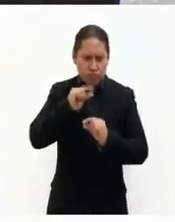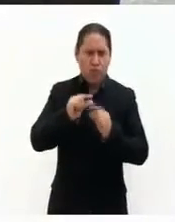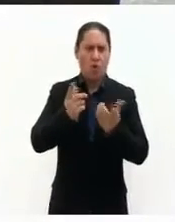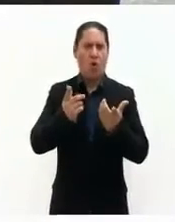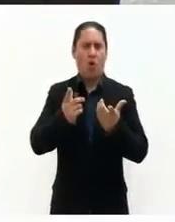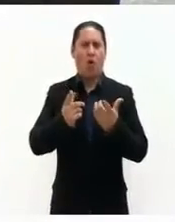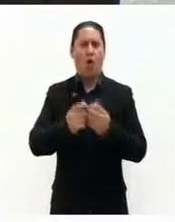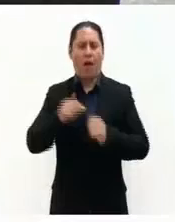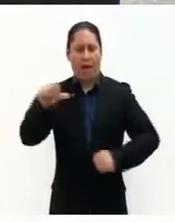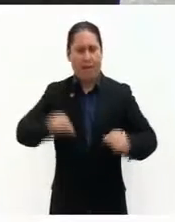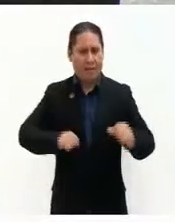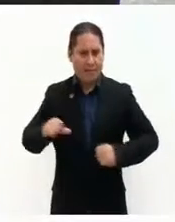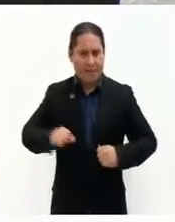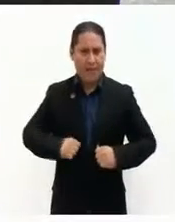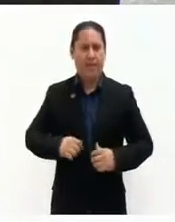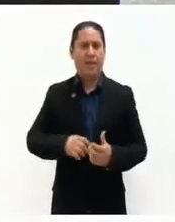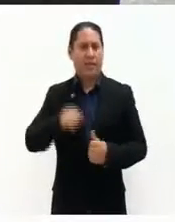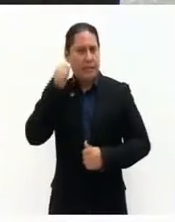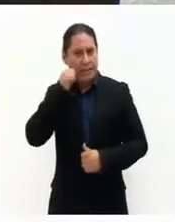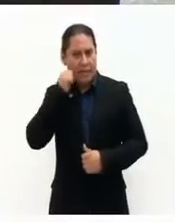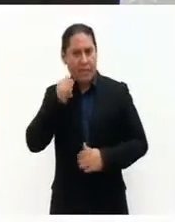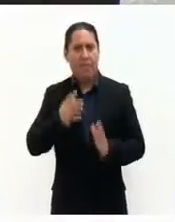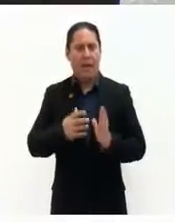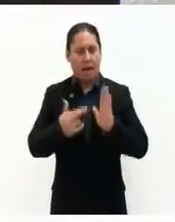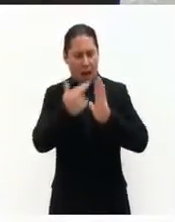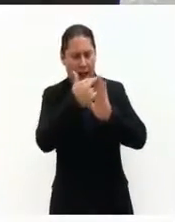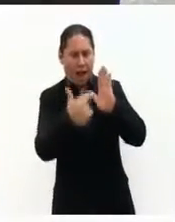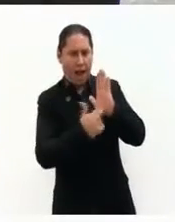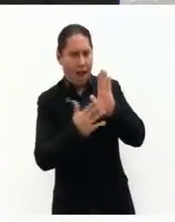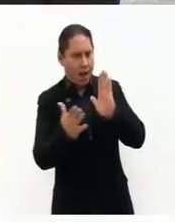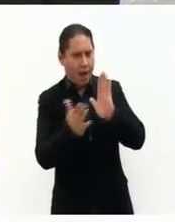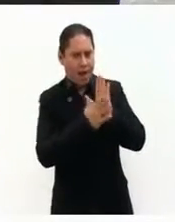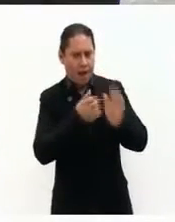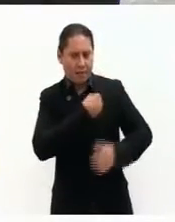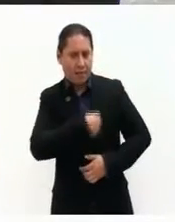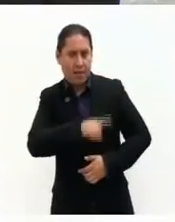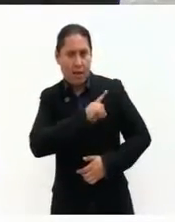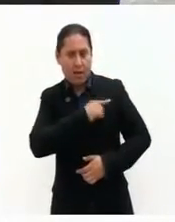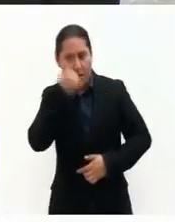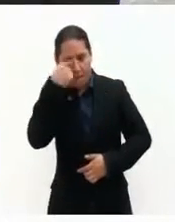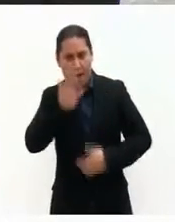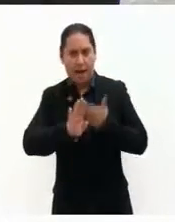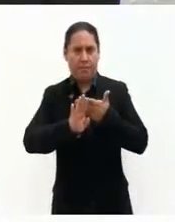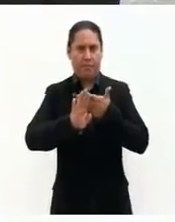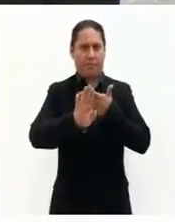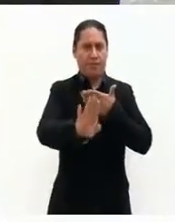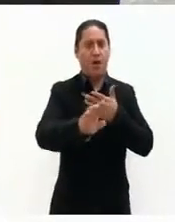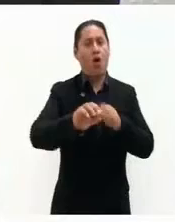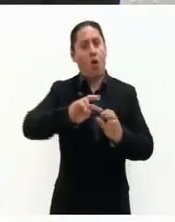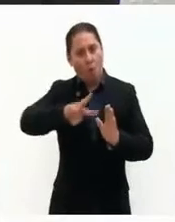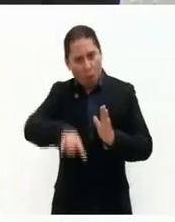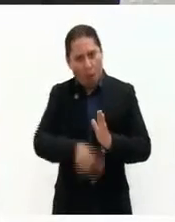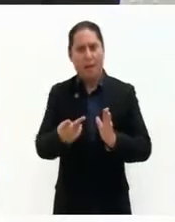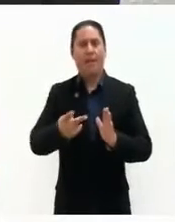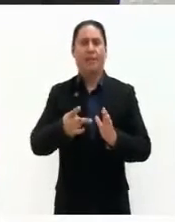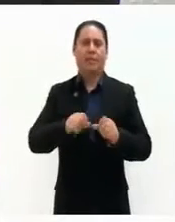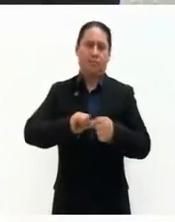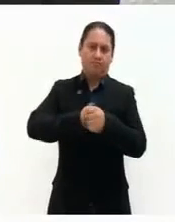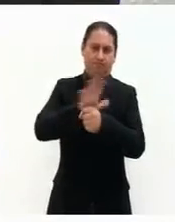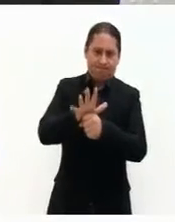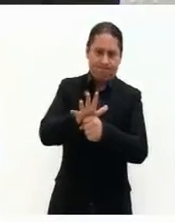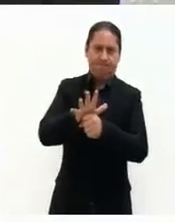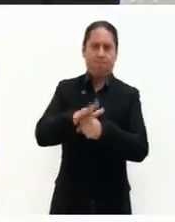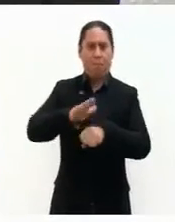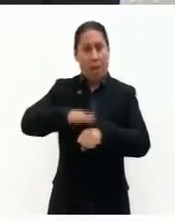en las recomendaciones y protocolos sanitarios correspondientes para evitar una nueva ola de